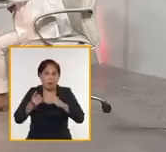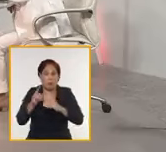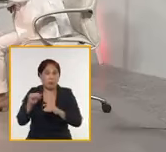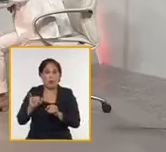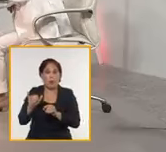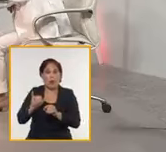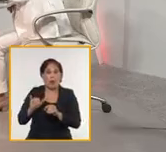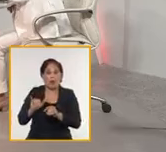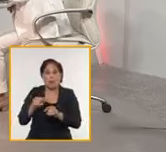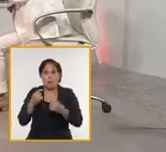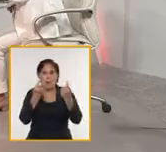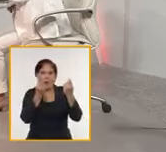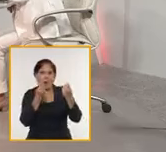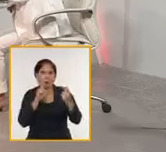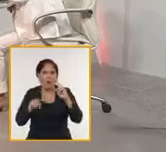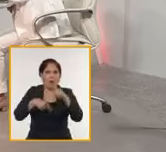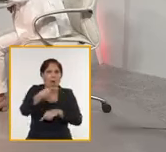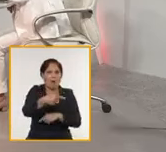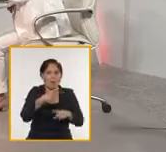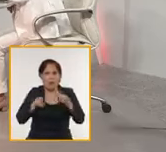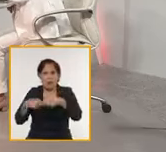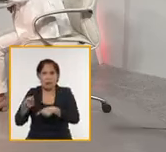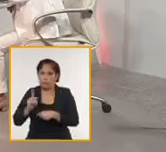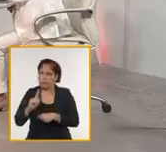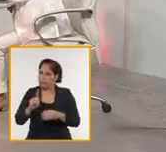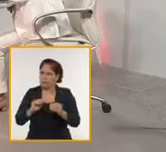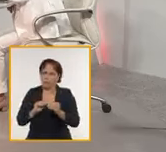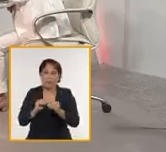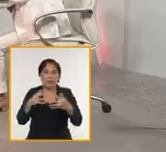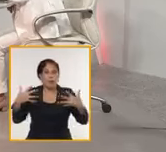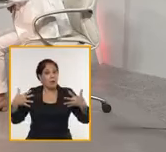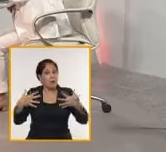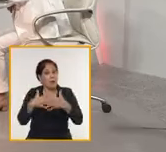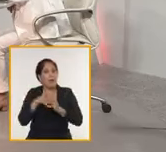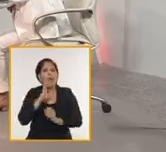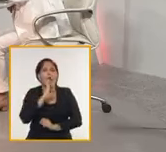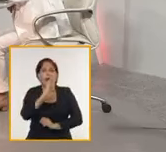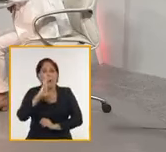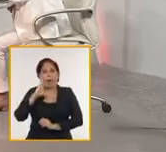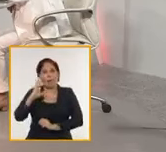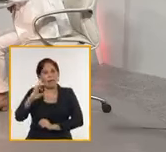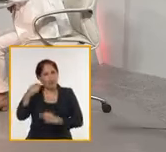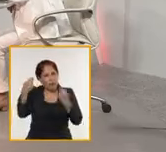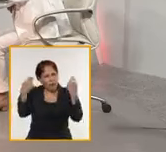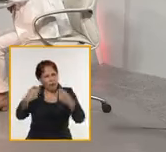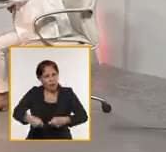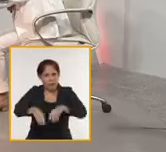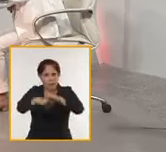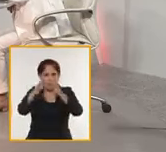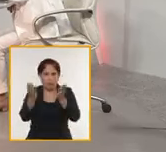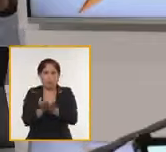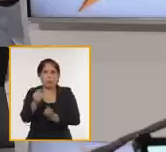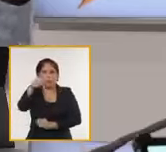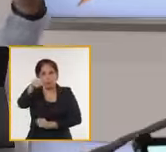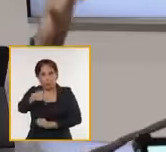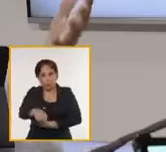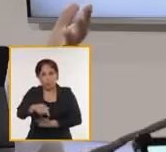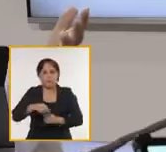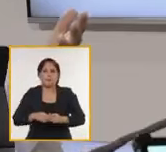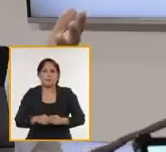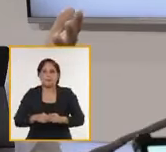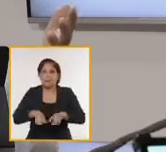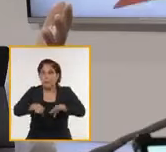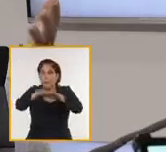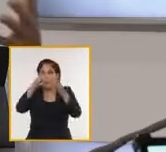que contrasta con el orden de relaciones internacionales que existe en el mundo de hoy. Es decir, un